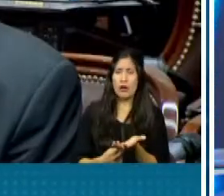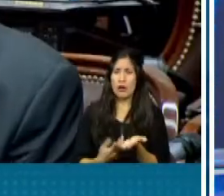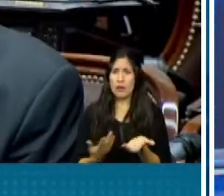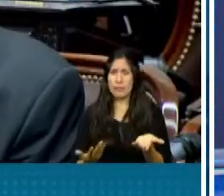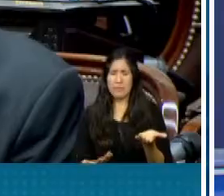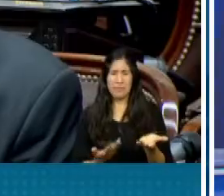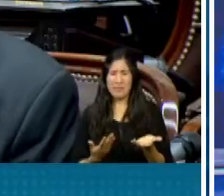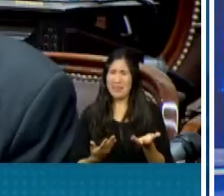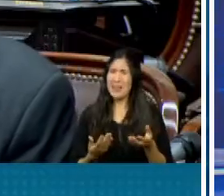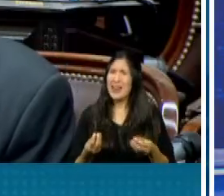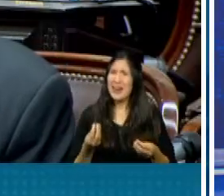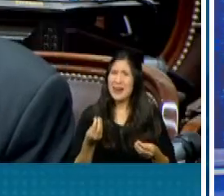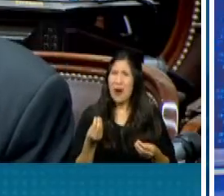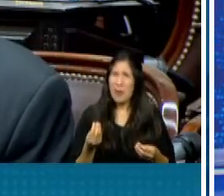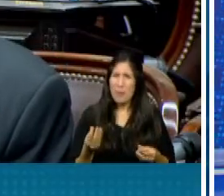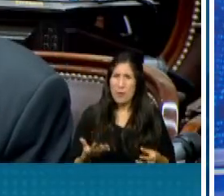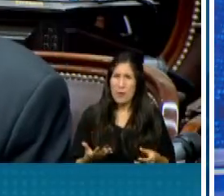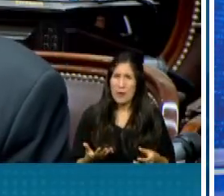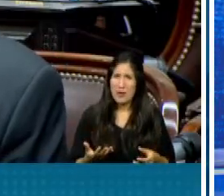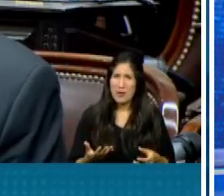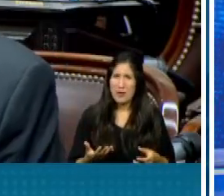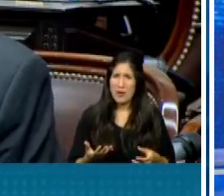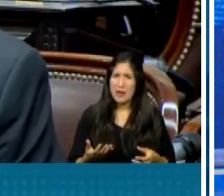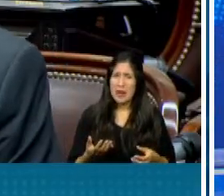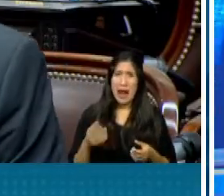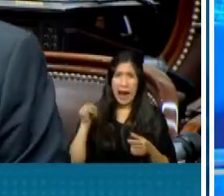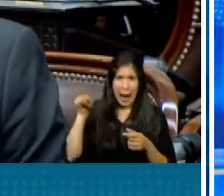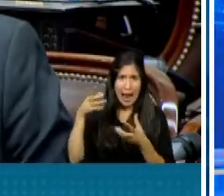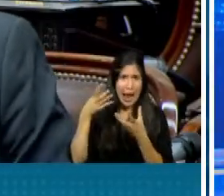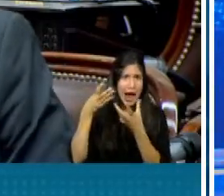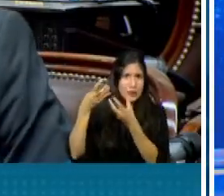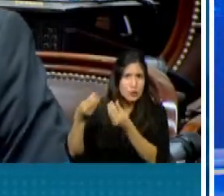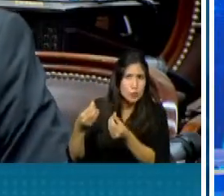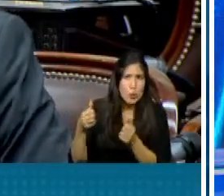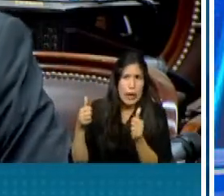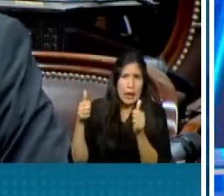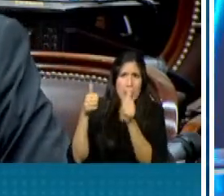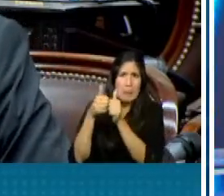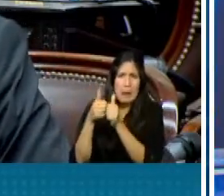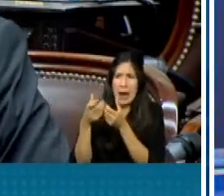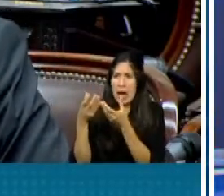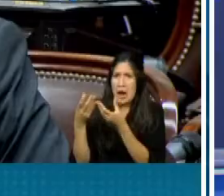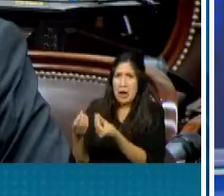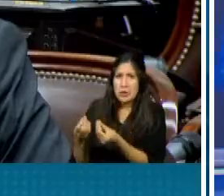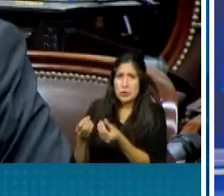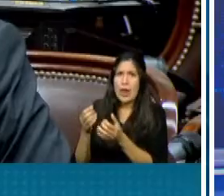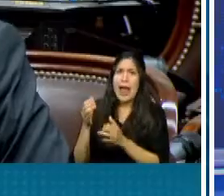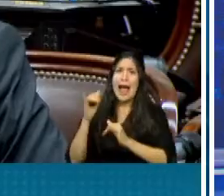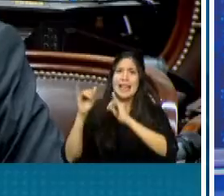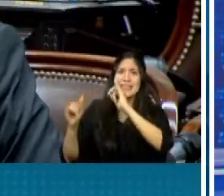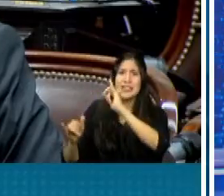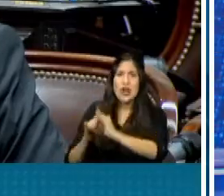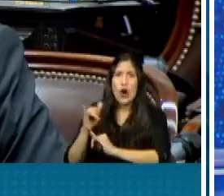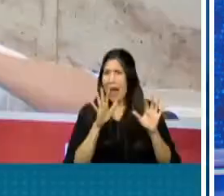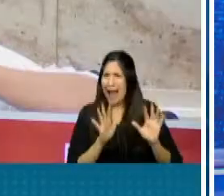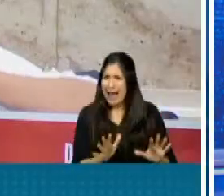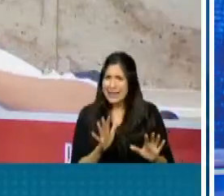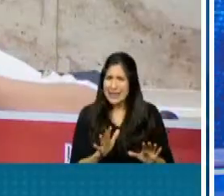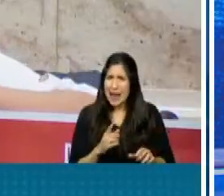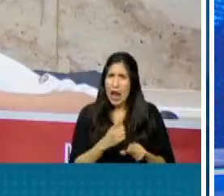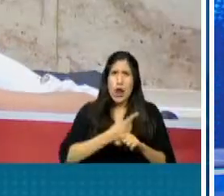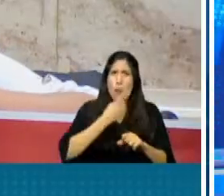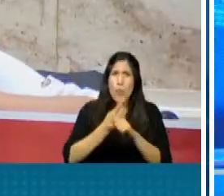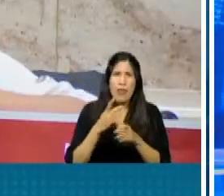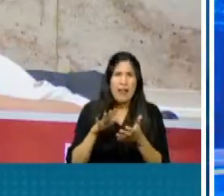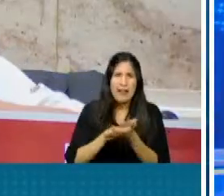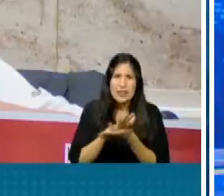también ahí a testear a ver cómo siguen las alianzas, porque ese veto después lo tienen que blindar. Es que, ¿sabés qué sucede? Yo entiendo, la verdad, cómo no